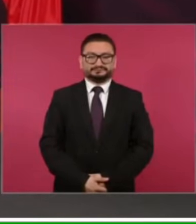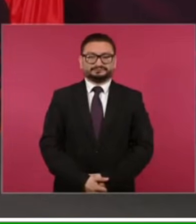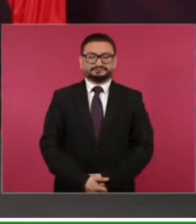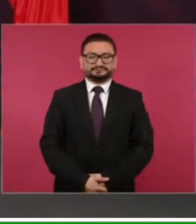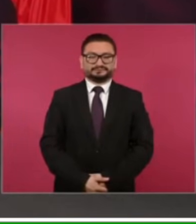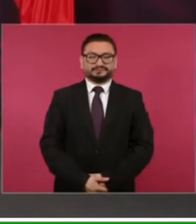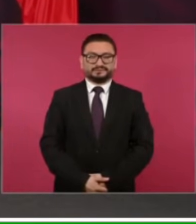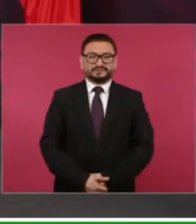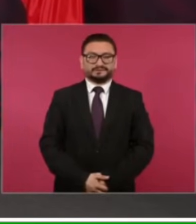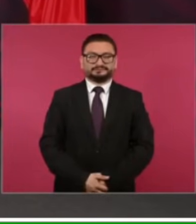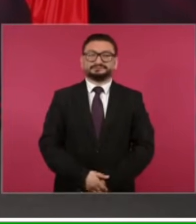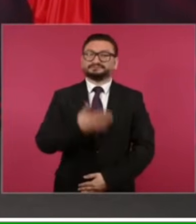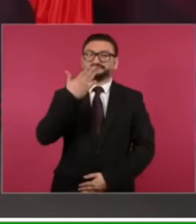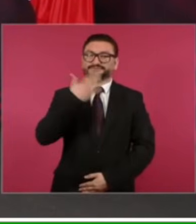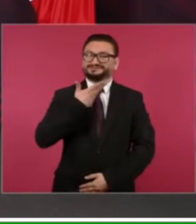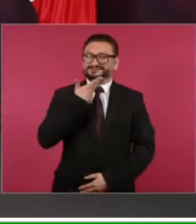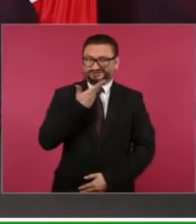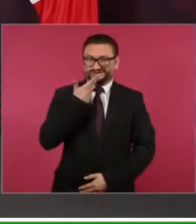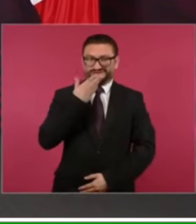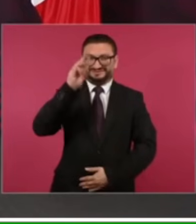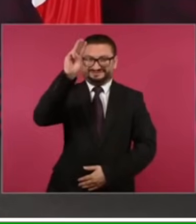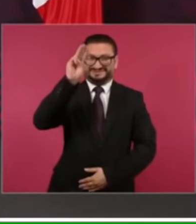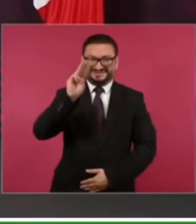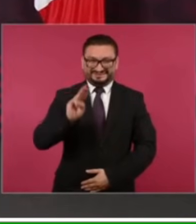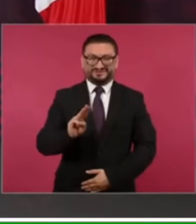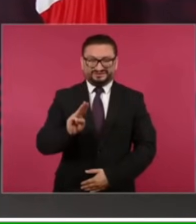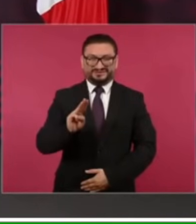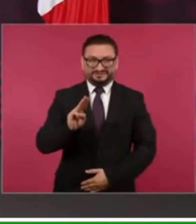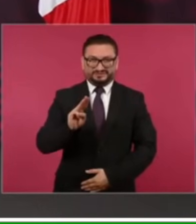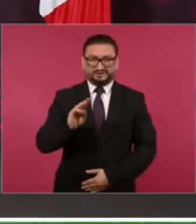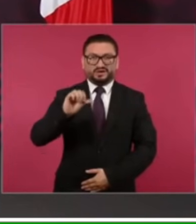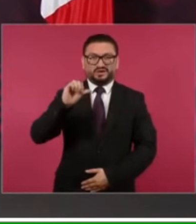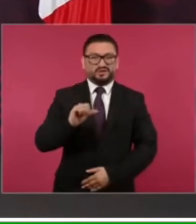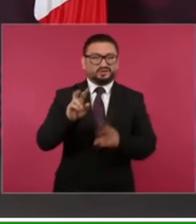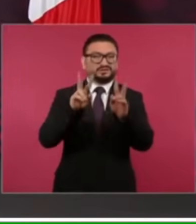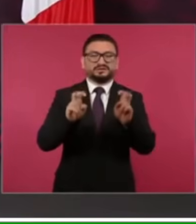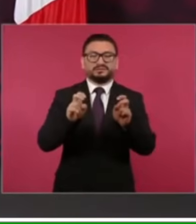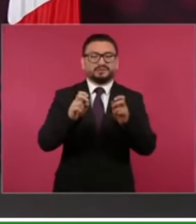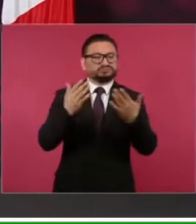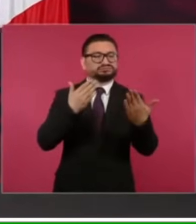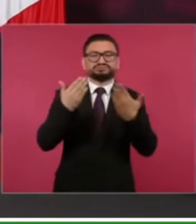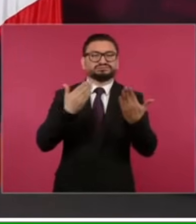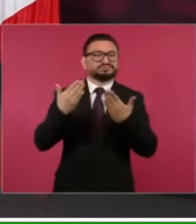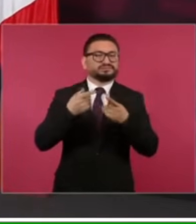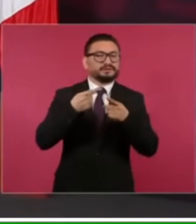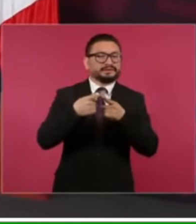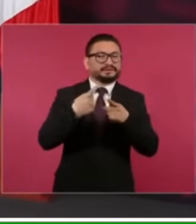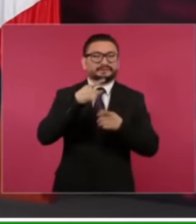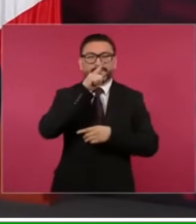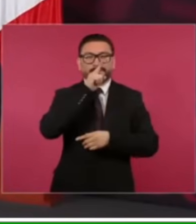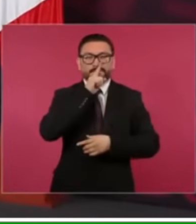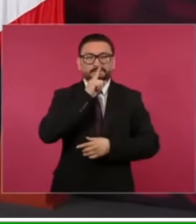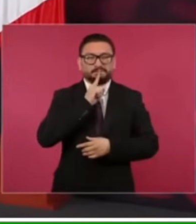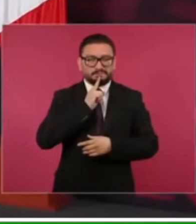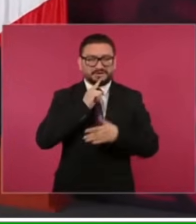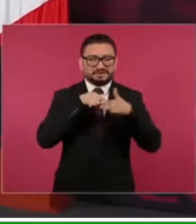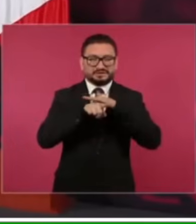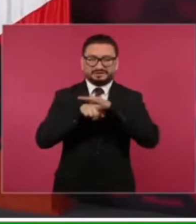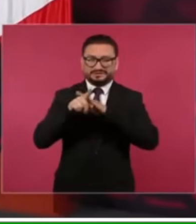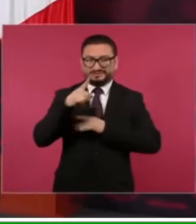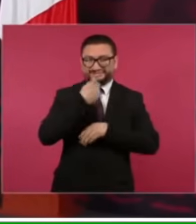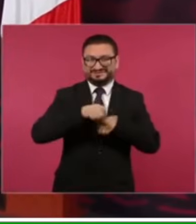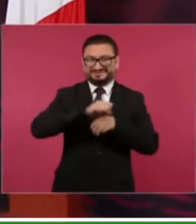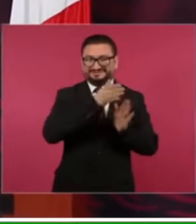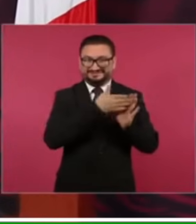Vamos, como todos los miércoles, a la sección de quién es quién en las mentiras de la